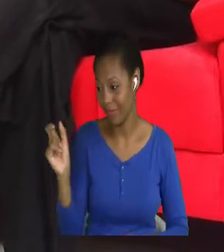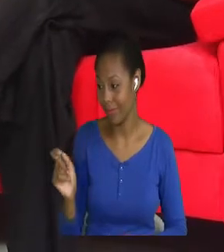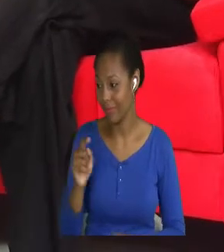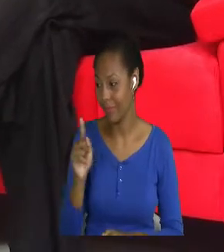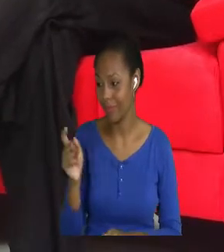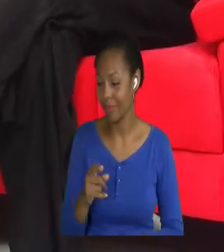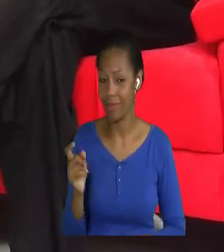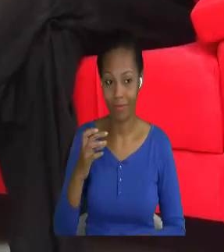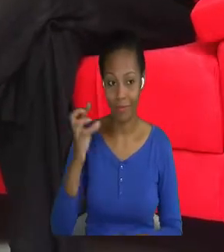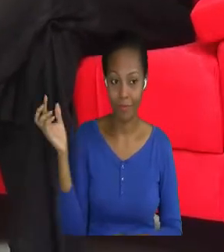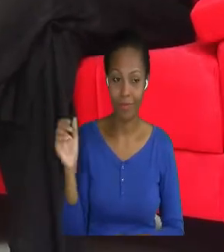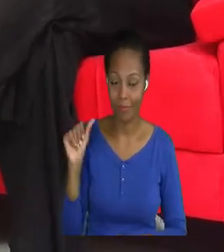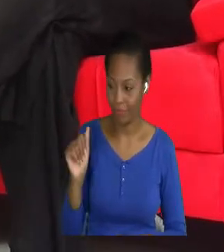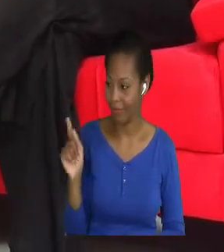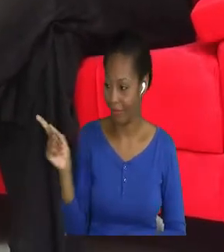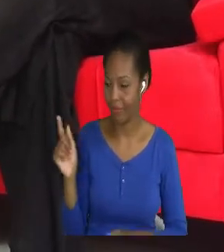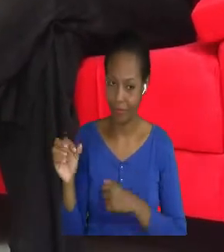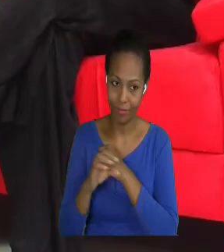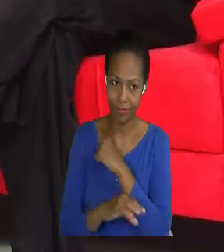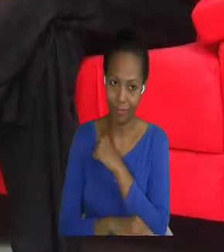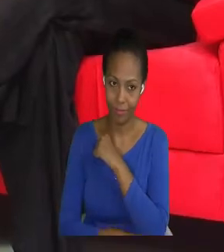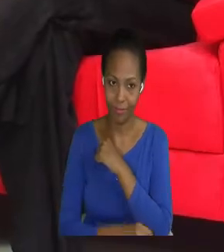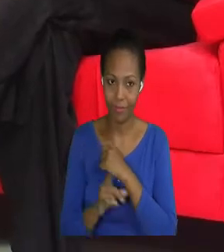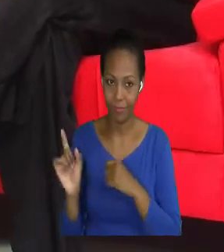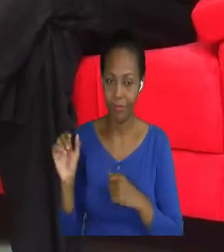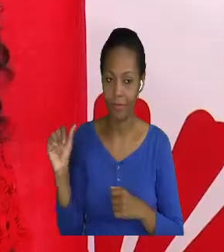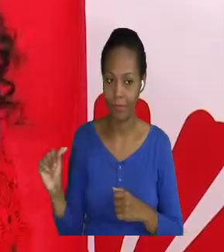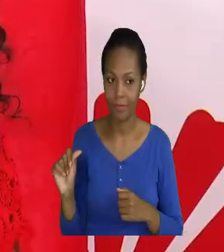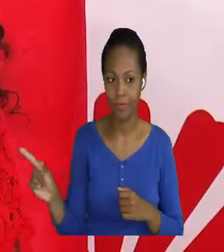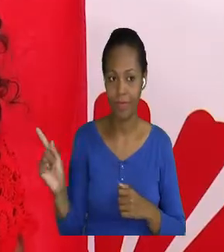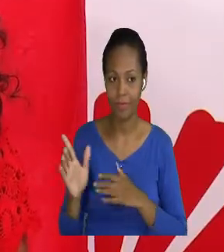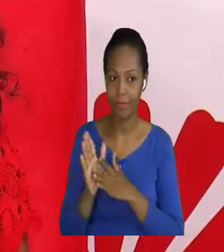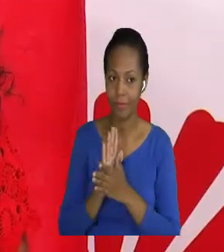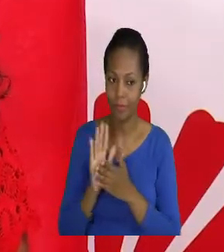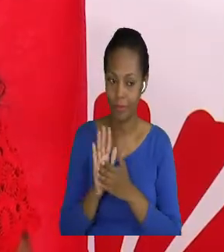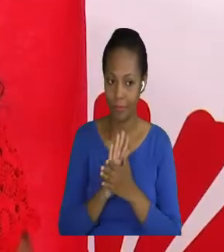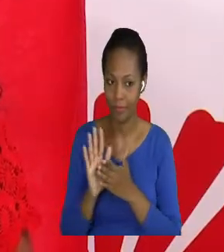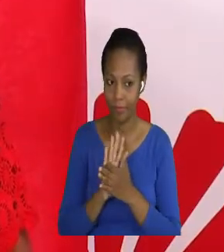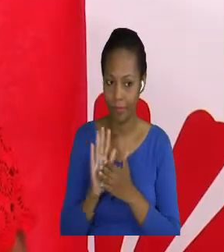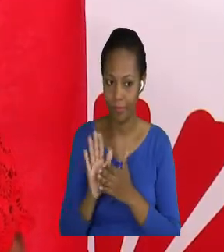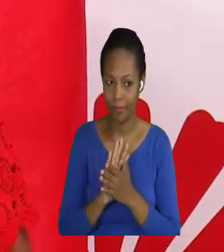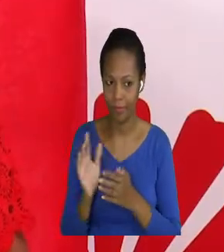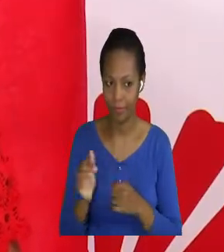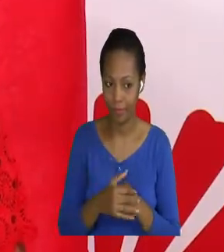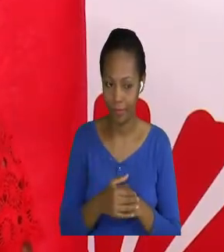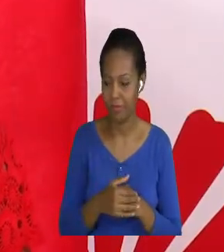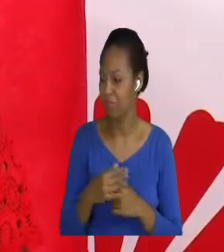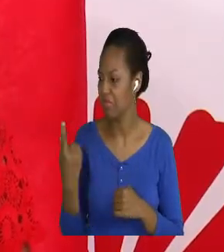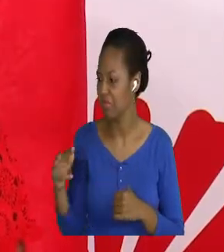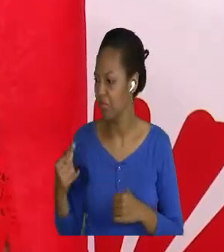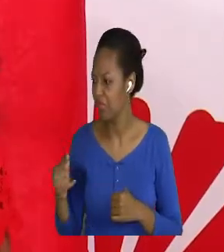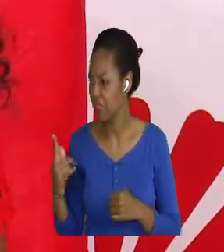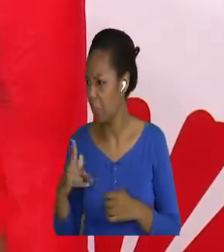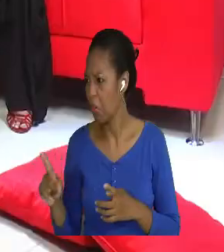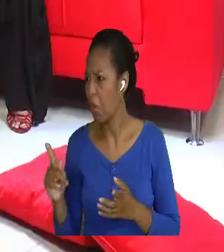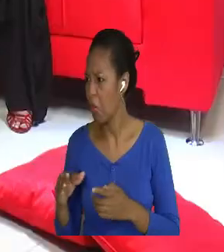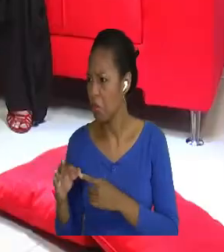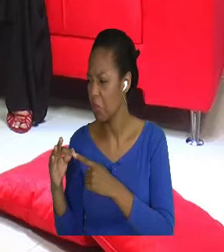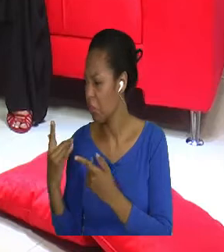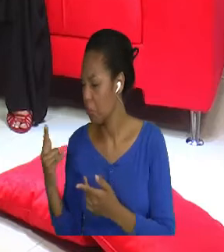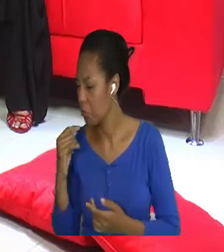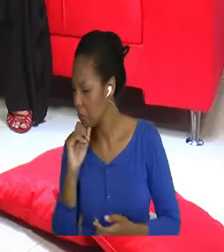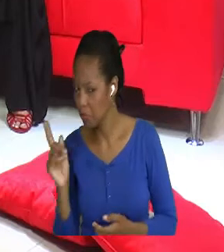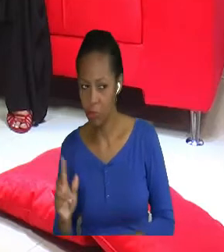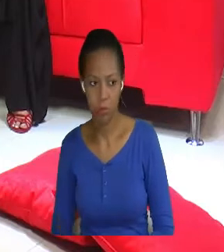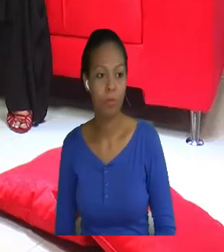nuestra psicóloga Paola Rincón, y ella hoy nos va a hablar acerca de la técnica del sándwich, que es, yo no sé, pero para eso tenemos a nuestra experta.